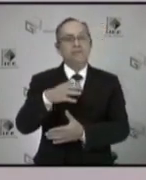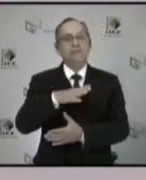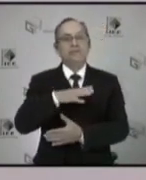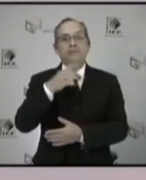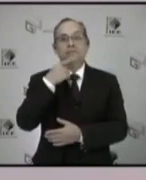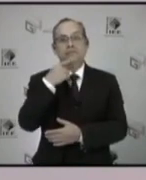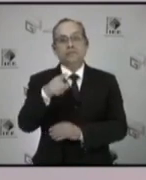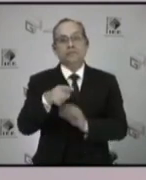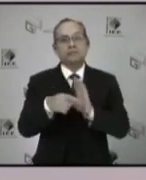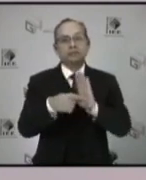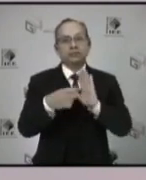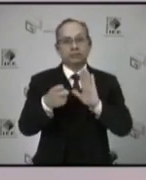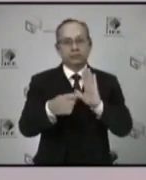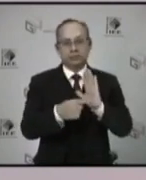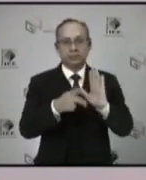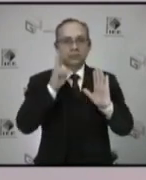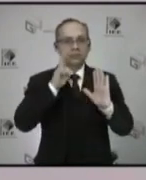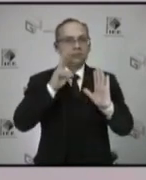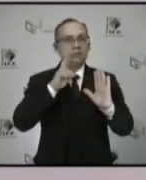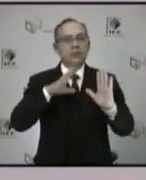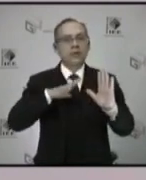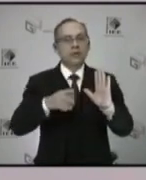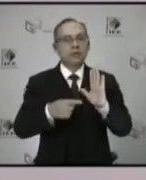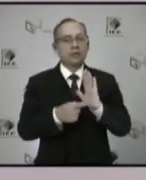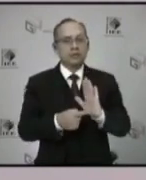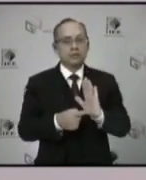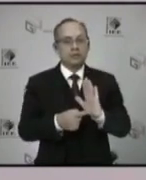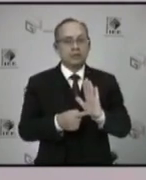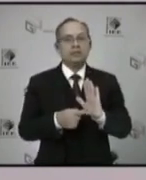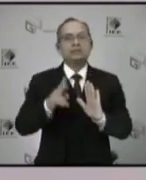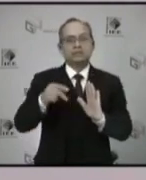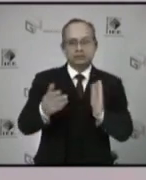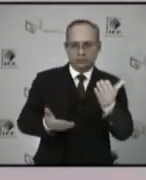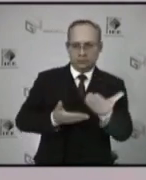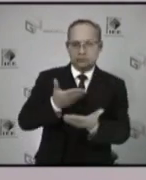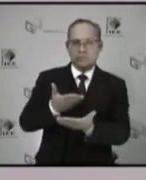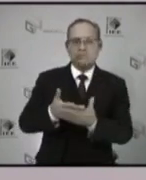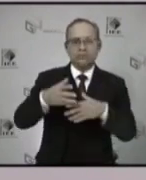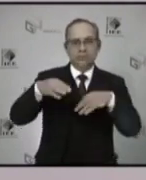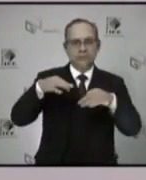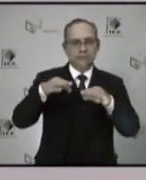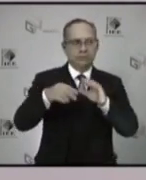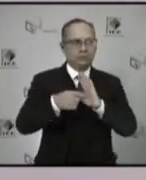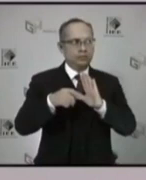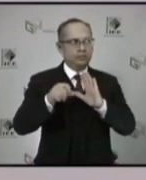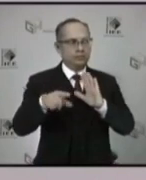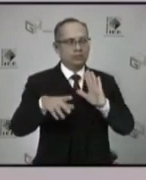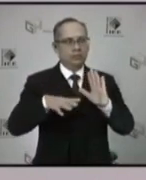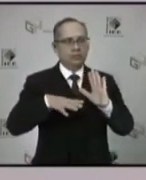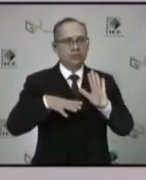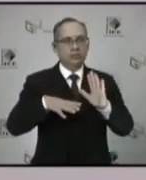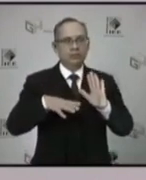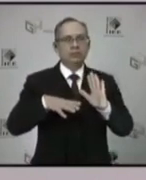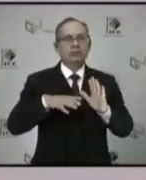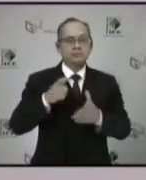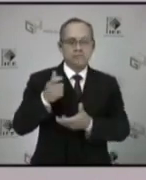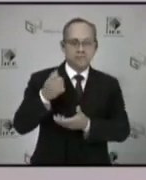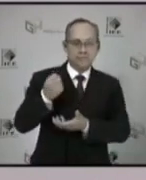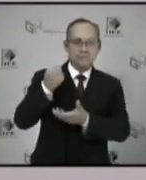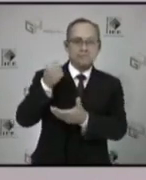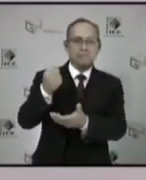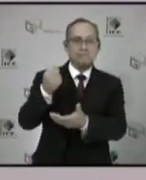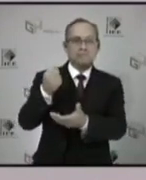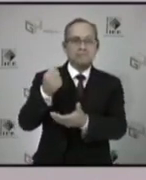pruebas, su servidor presentó un documento donde se estaban desviando los recursos públicos y el